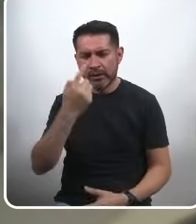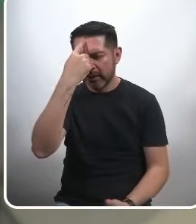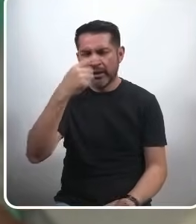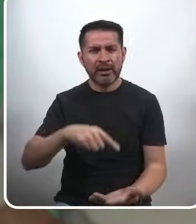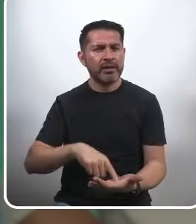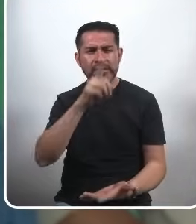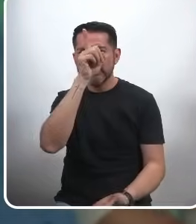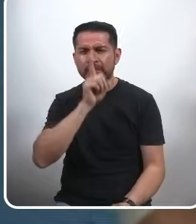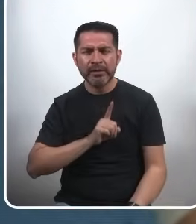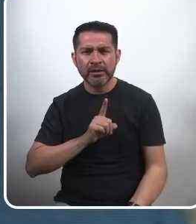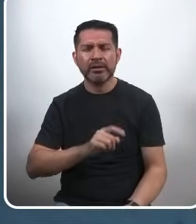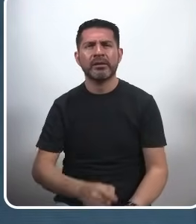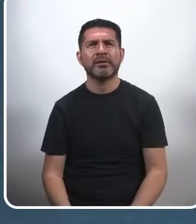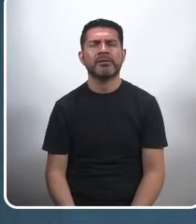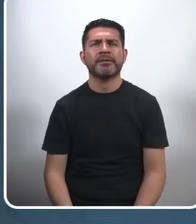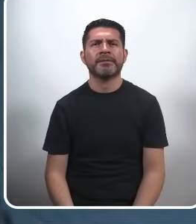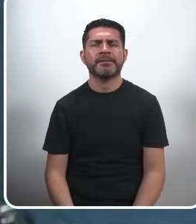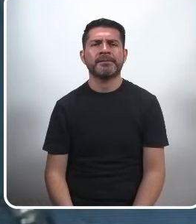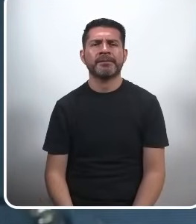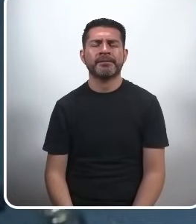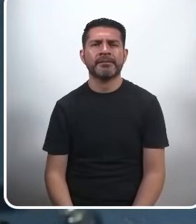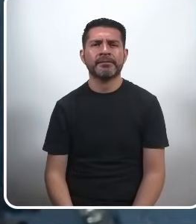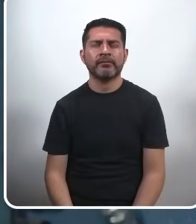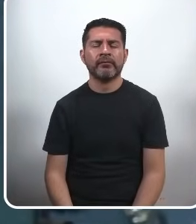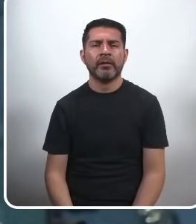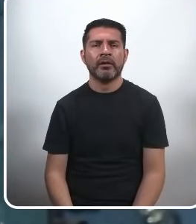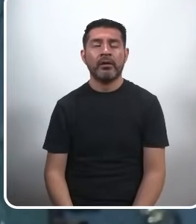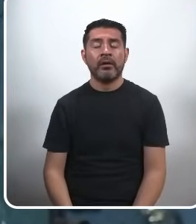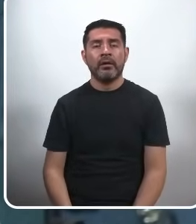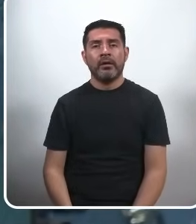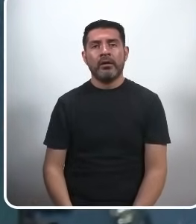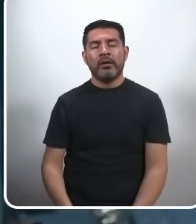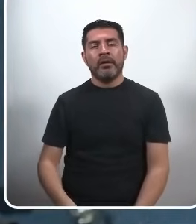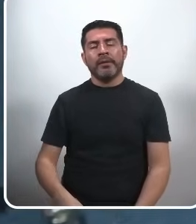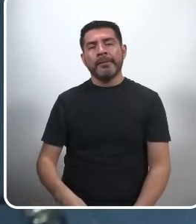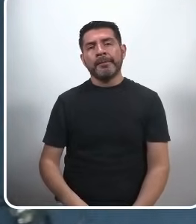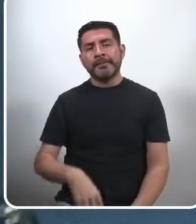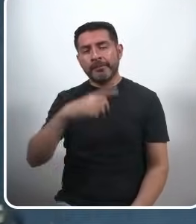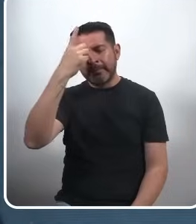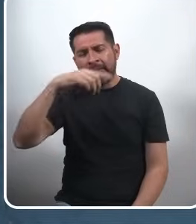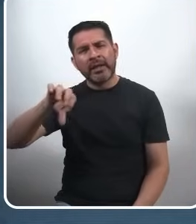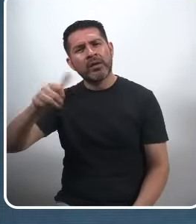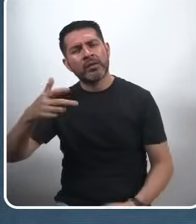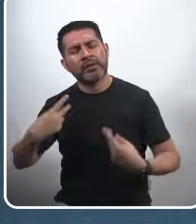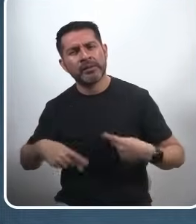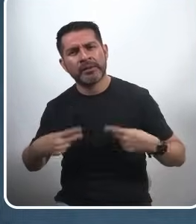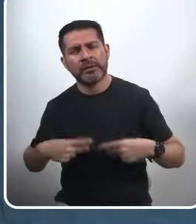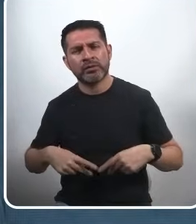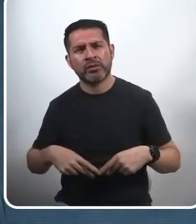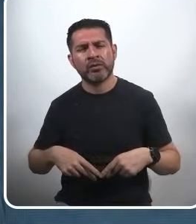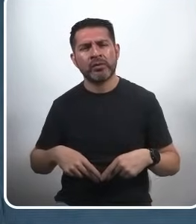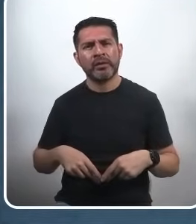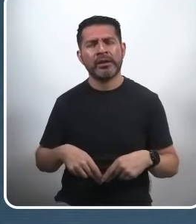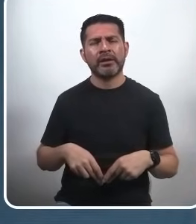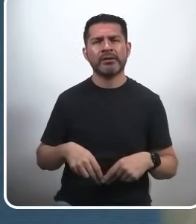Para otros, la raíz amarga es una de una perspectiva errónea.